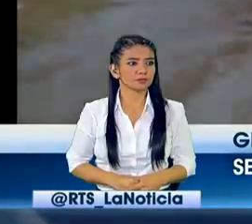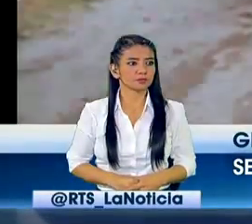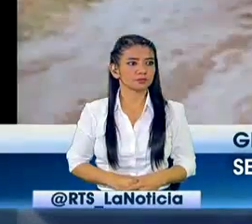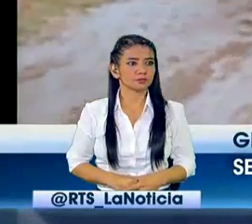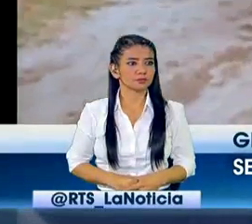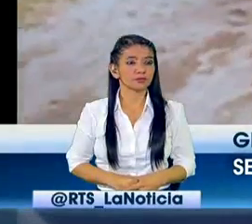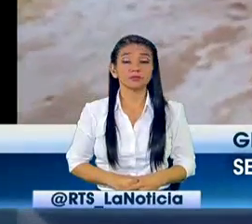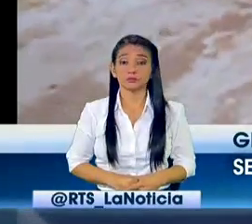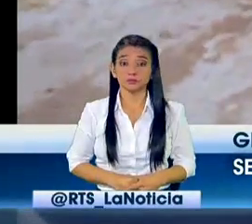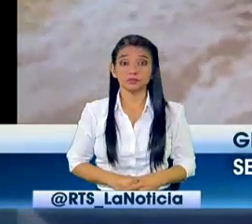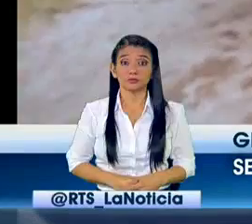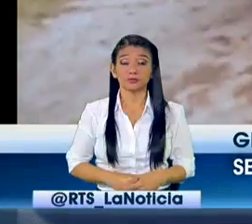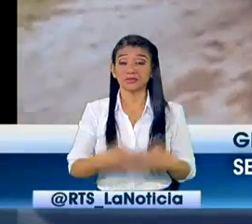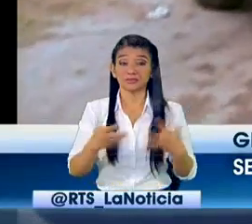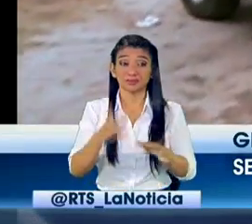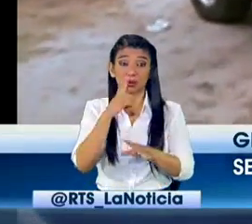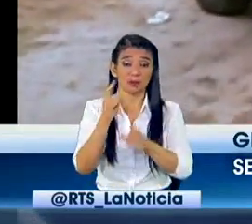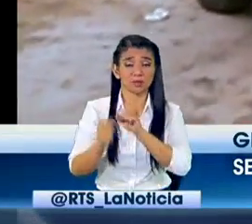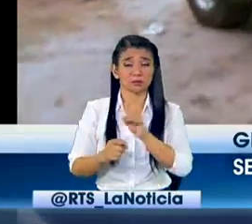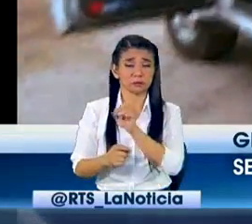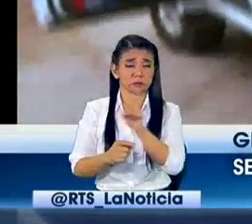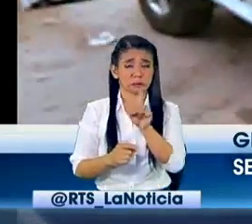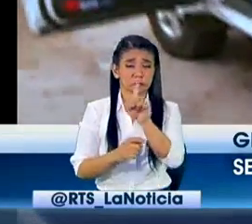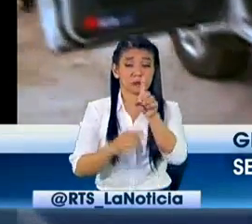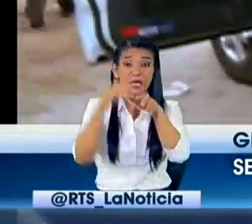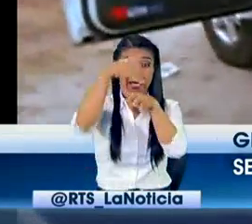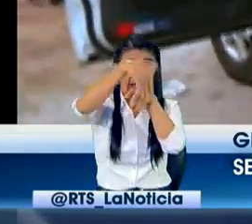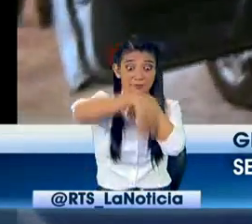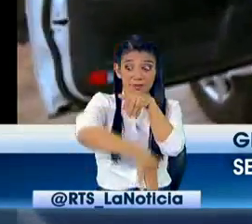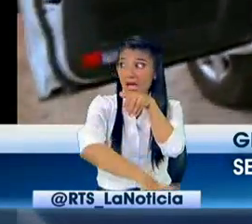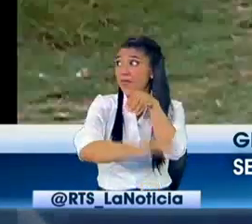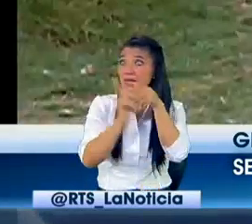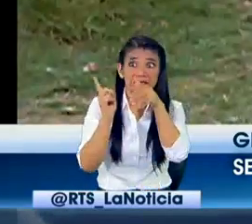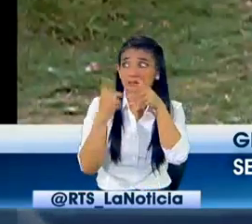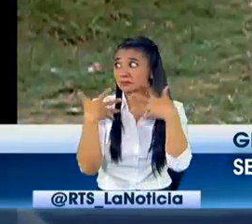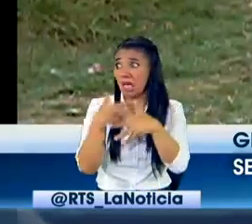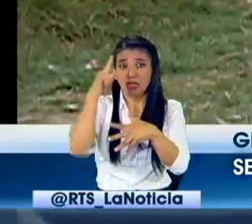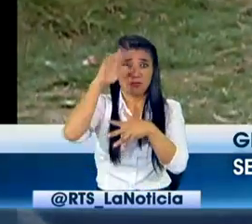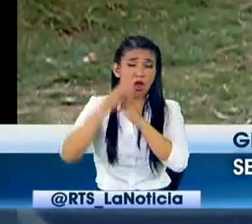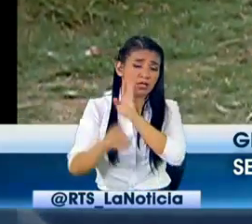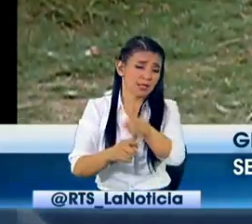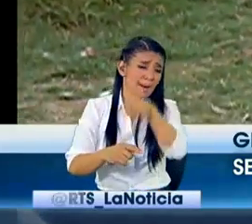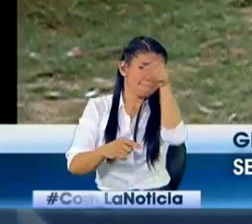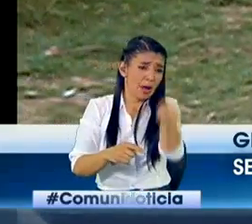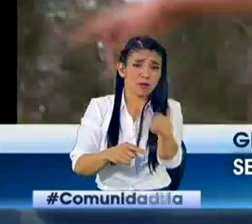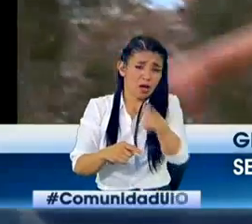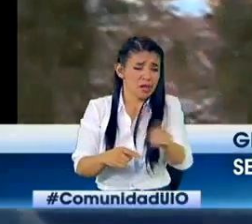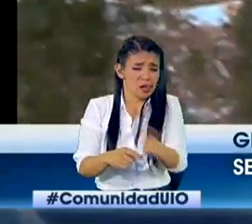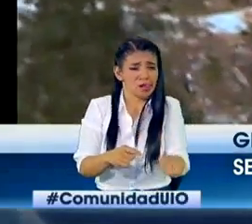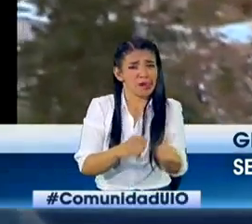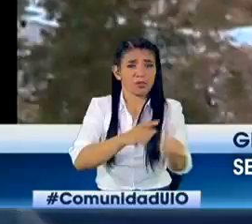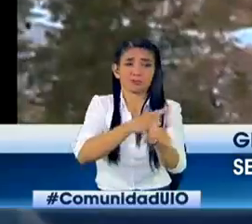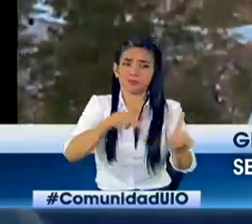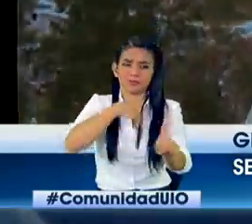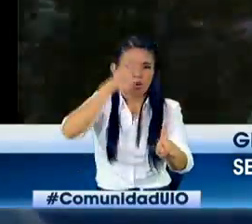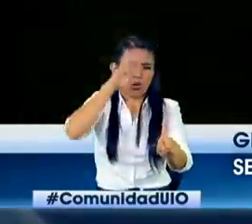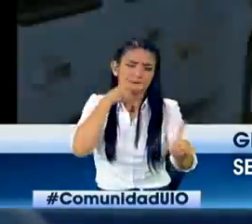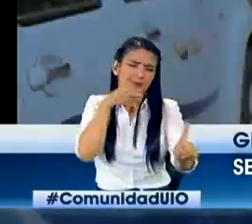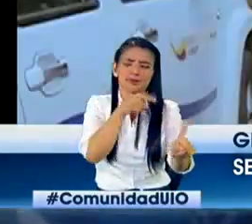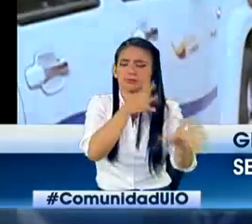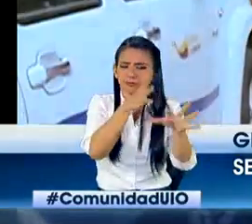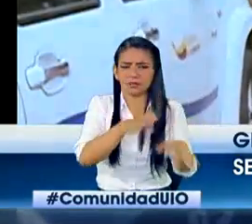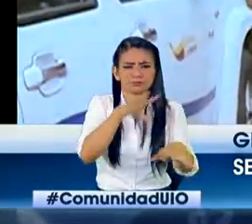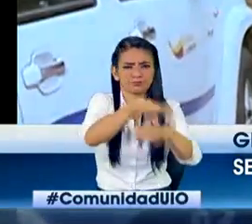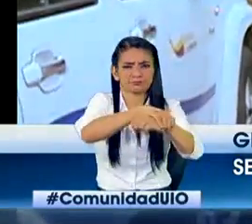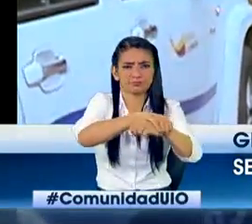En su huida llegó hasta una quebrada para evitar ser detenido, saltó, pero los policías no le perdieron de vista, logrando su captura. El